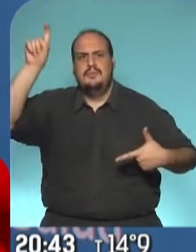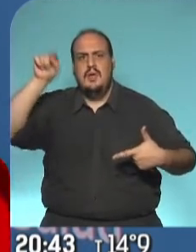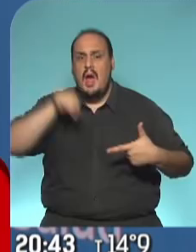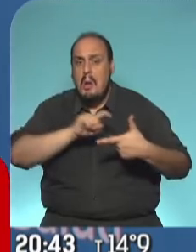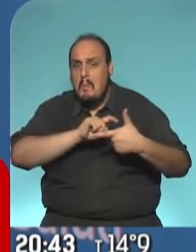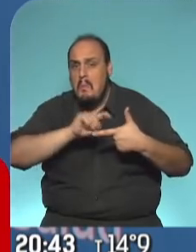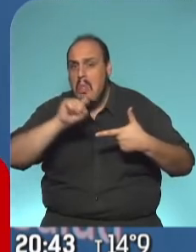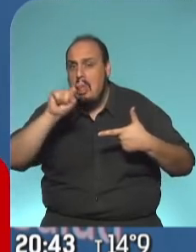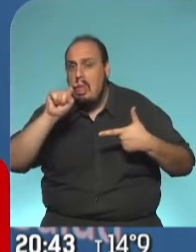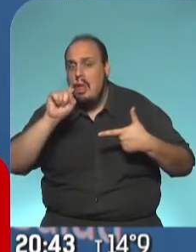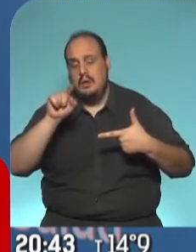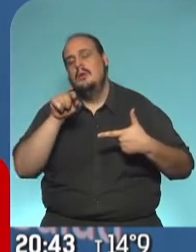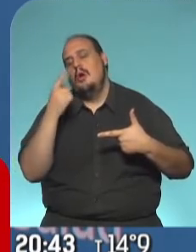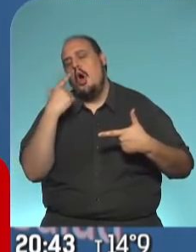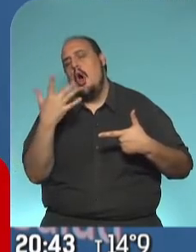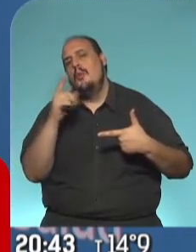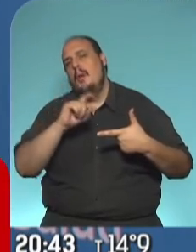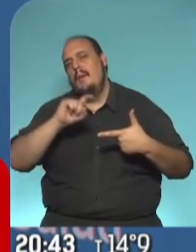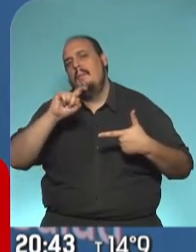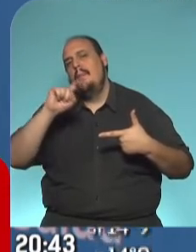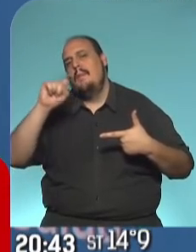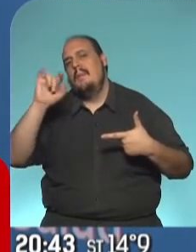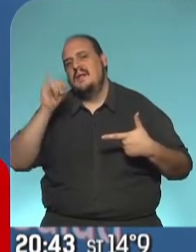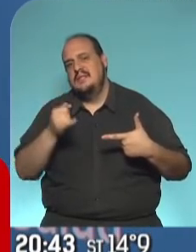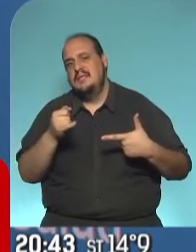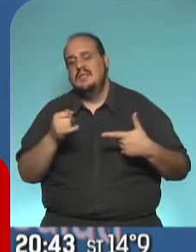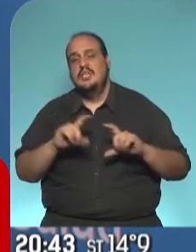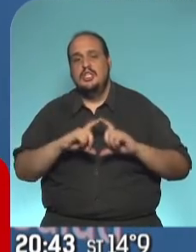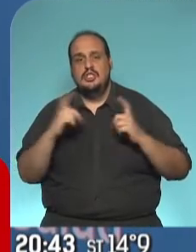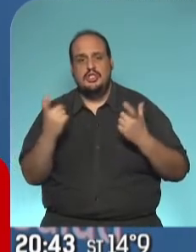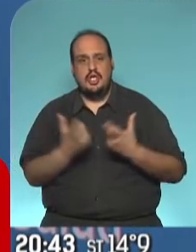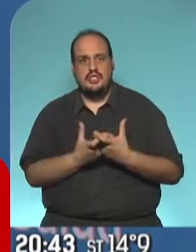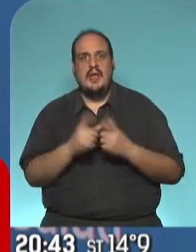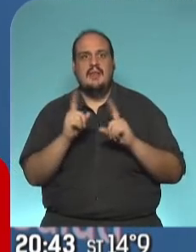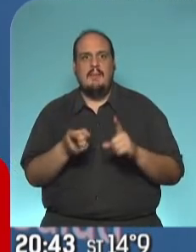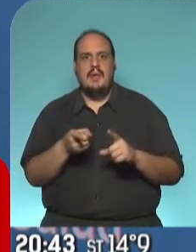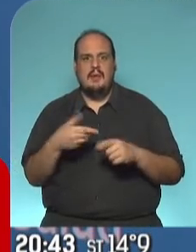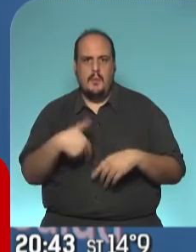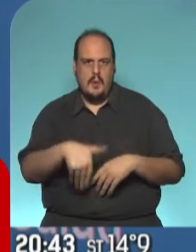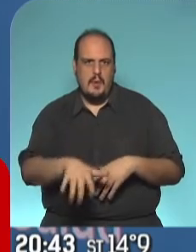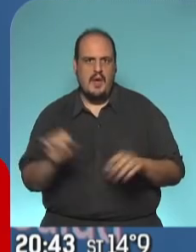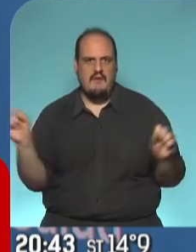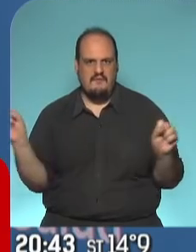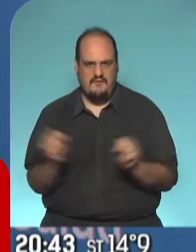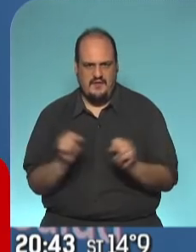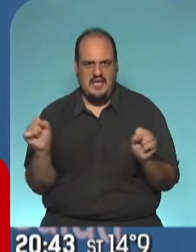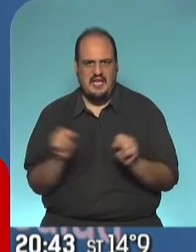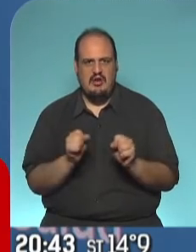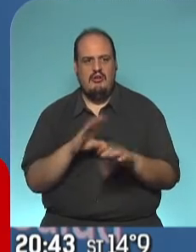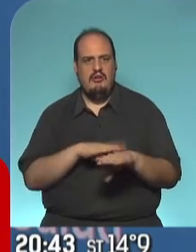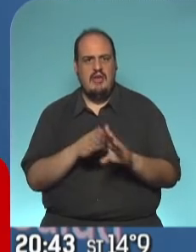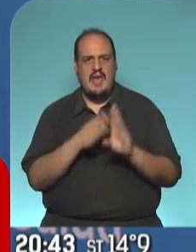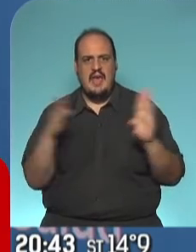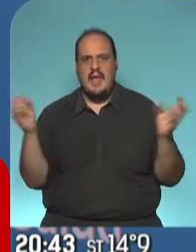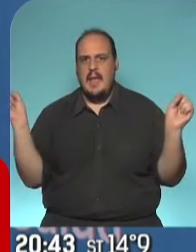generando progresivamente en una sociedad que va ingresando a las temporadas frías del año, la llegada del invierno que